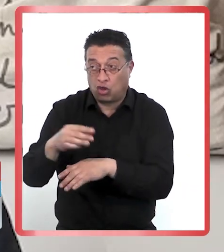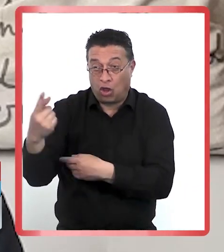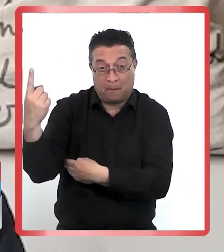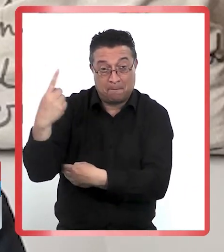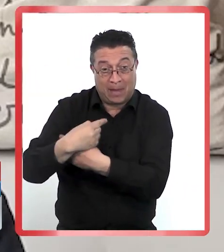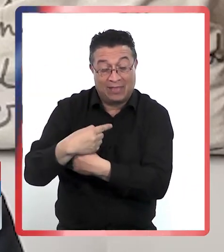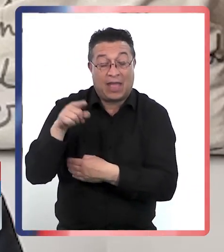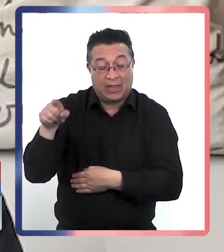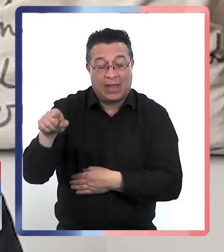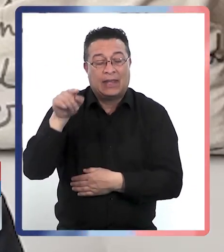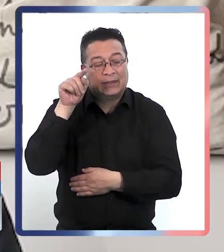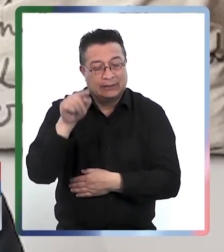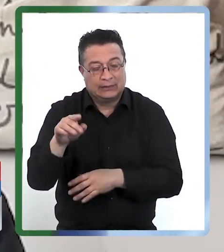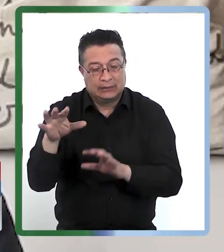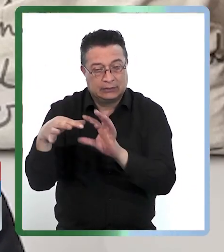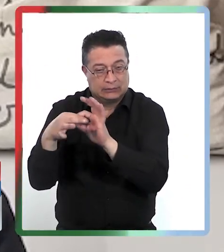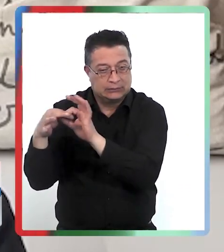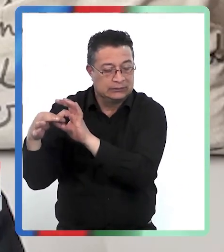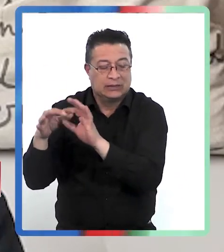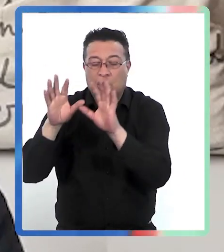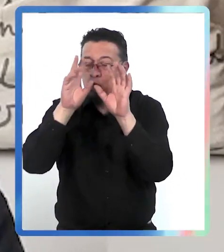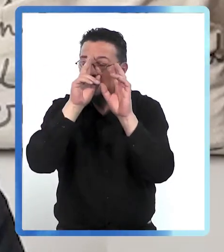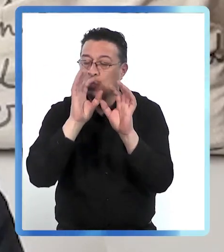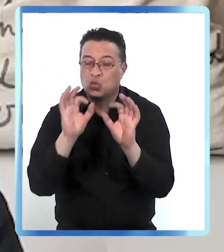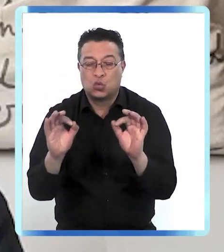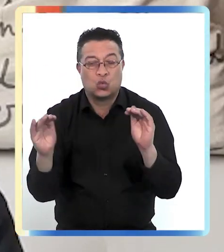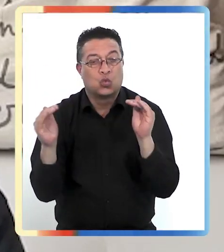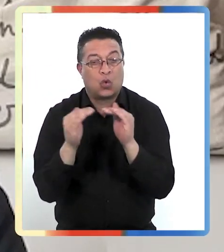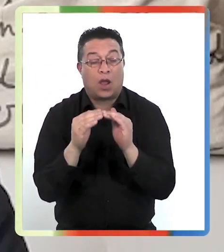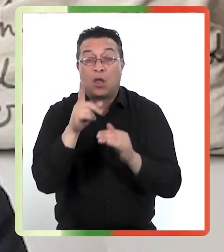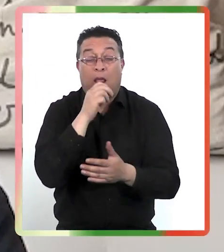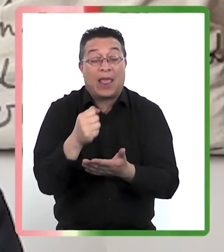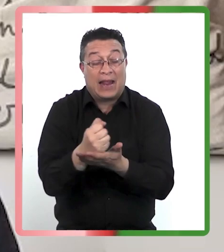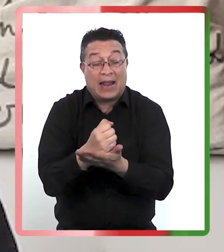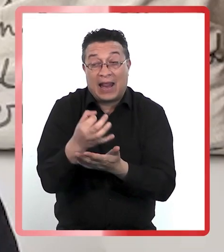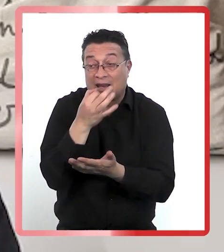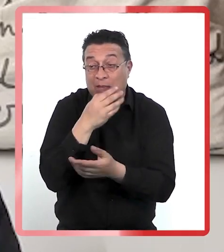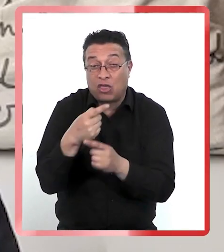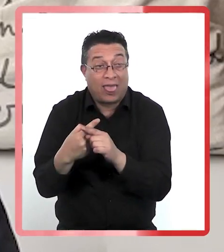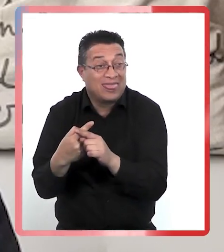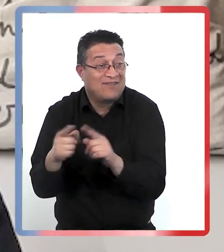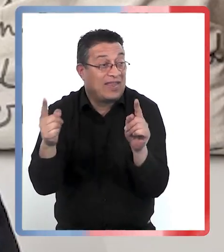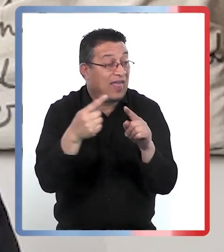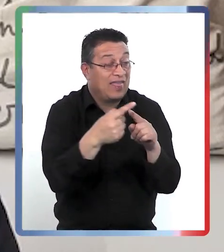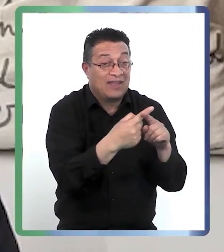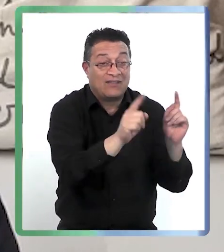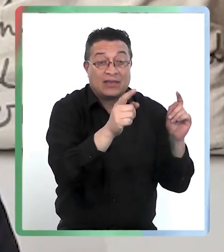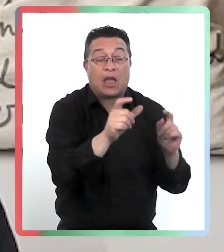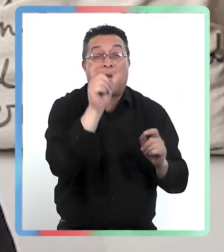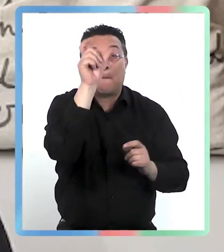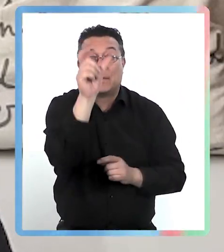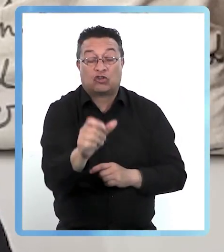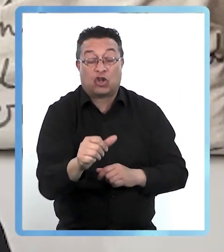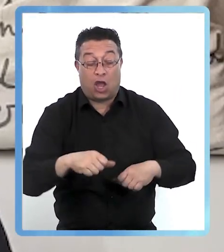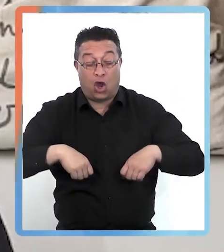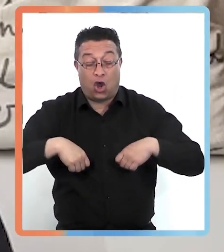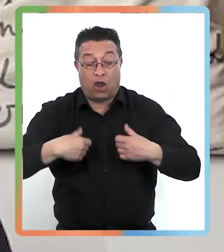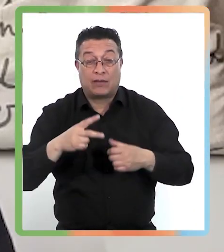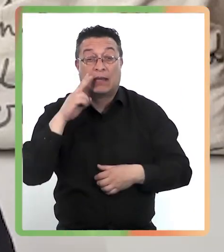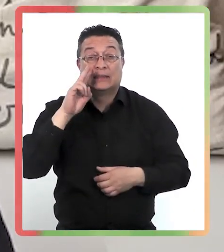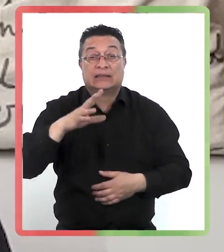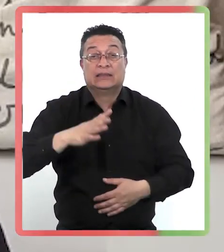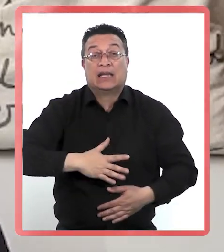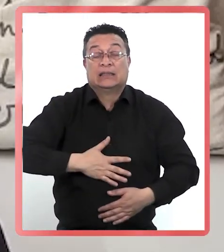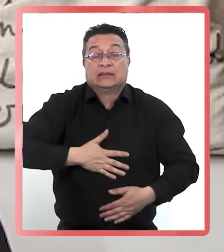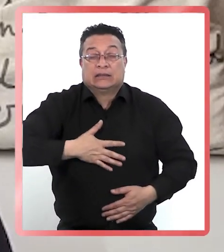mi doctor que yo tengo que hacer, va a ser exactamente lo mismo, ¿ya? No hay un tratamiento distinto para la persona